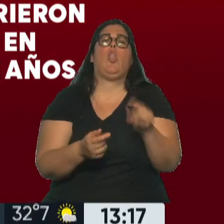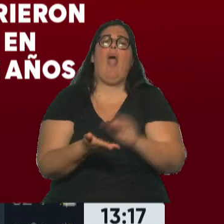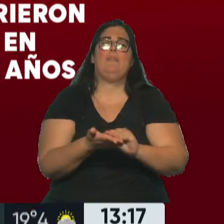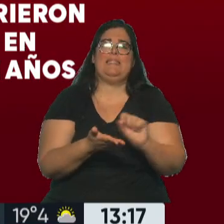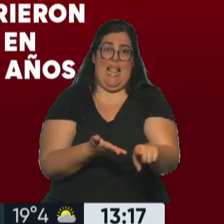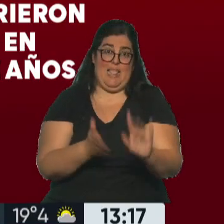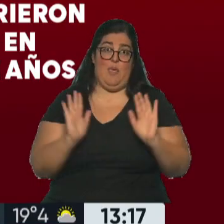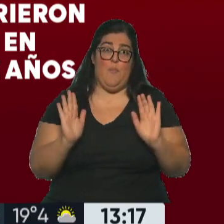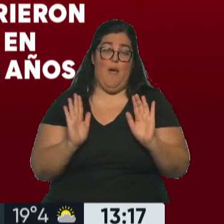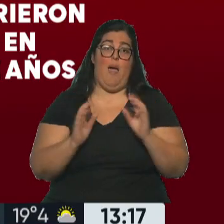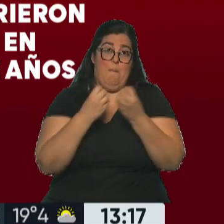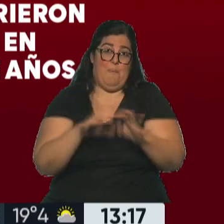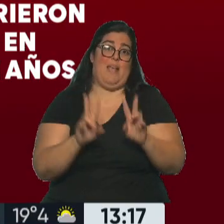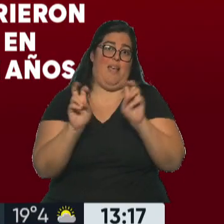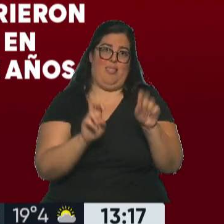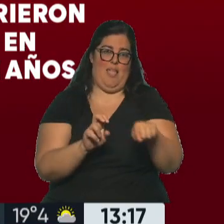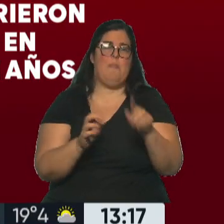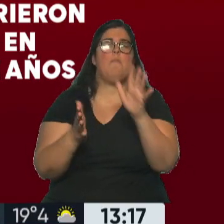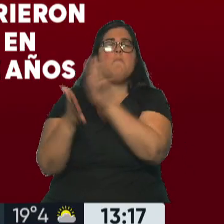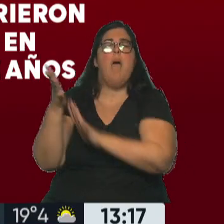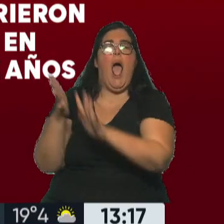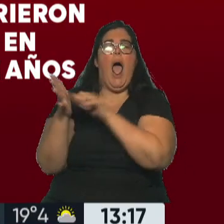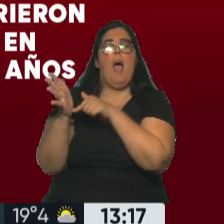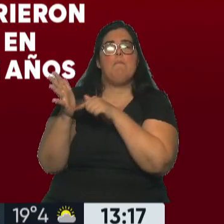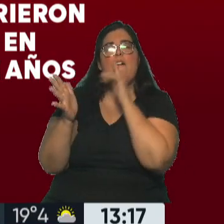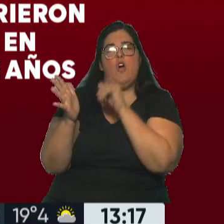Japón. Este mapa está contando esto, Félix Taylor.